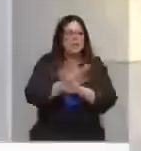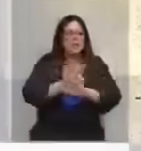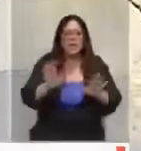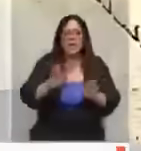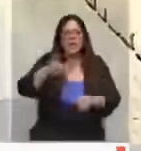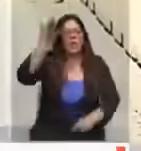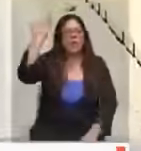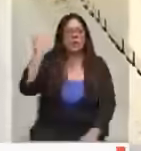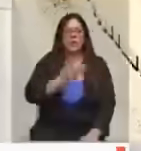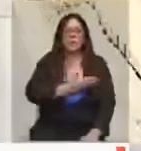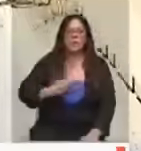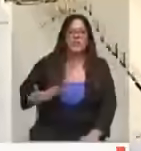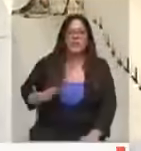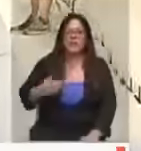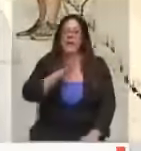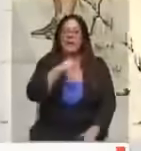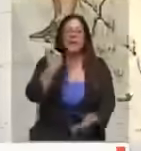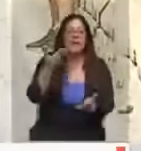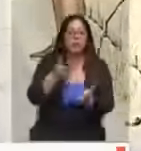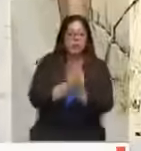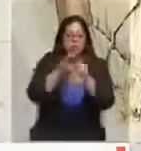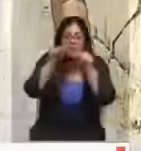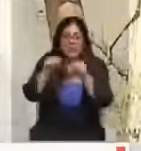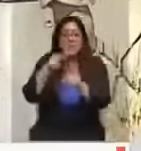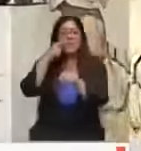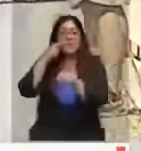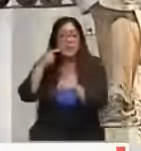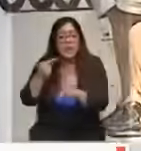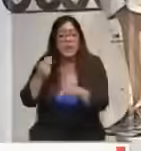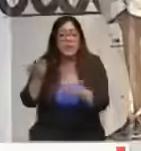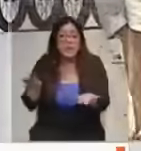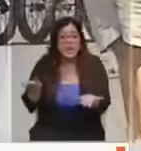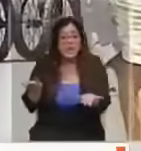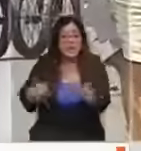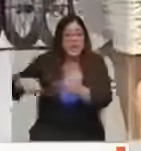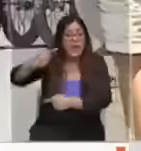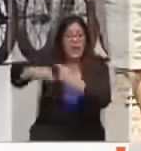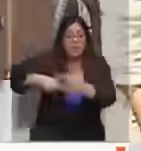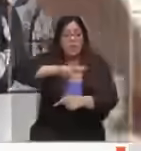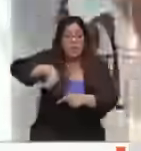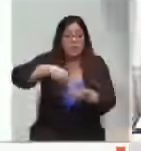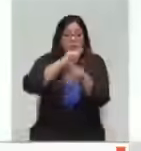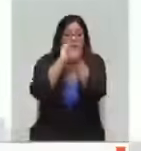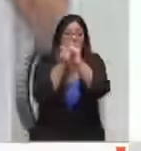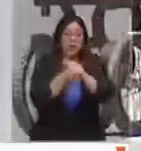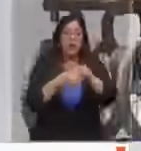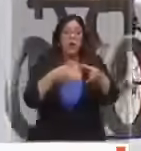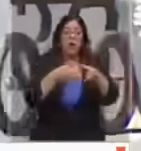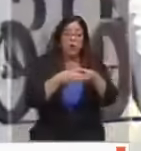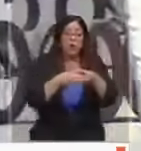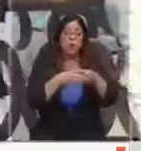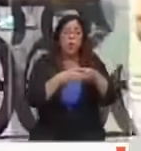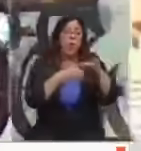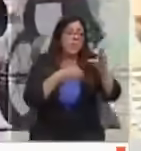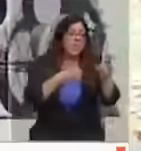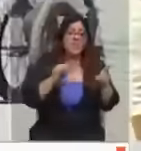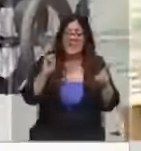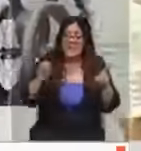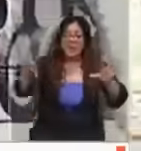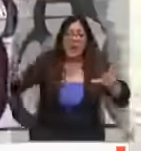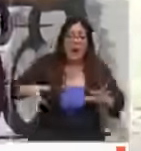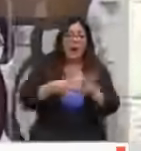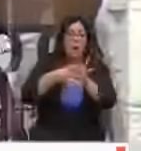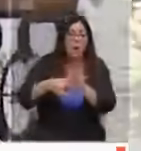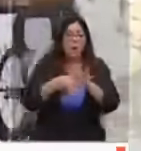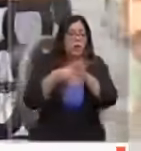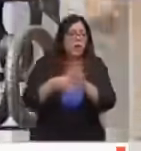presidente que falleció, y él está marcando lo que es nuestra historia, el cambio, la derecha y la izquierda se unieron. Pero además que fueron muchos hitos